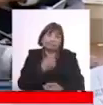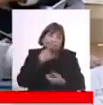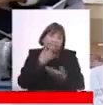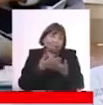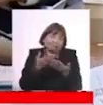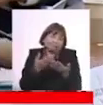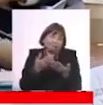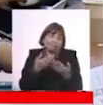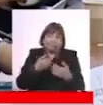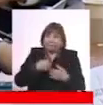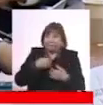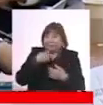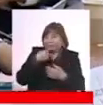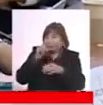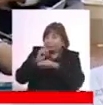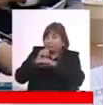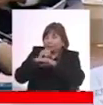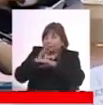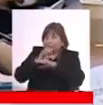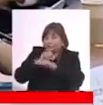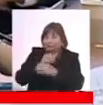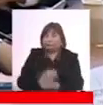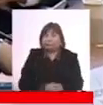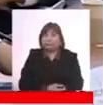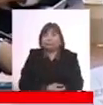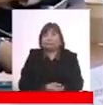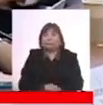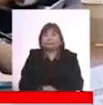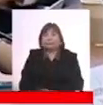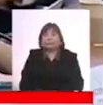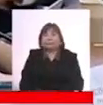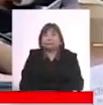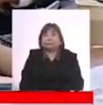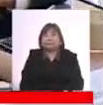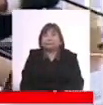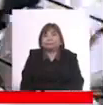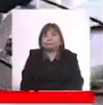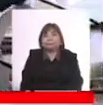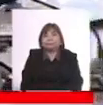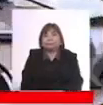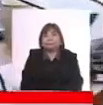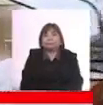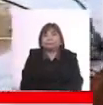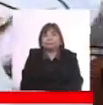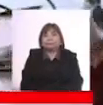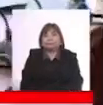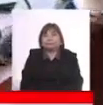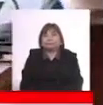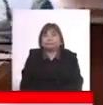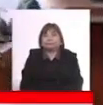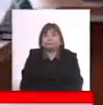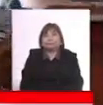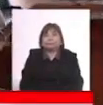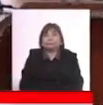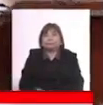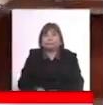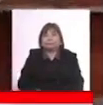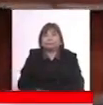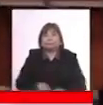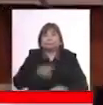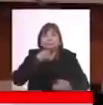definitivamente. Yo solamente le voy a sugerir que, para conocimiento de todo el congresista de la Comisión de